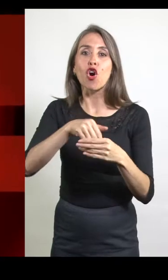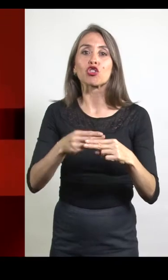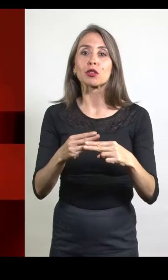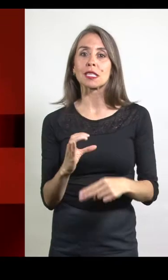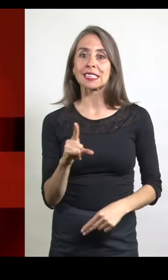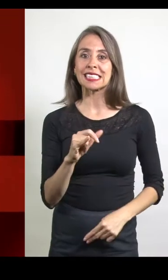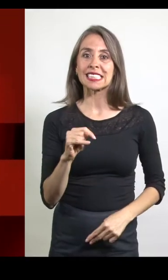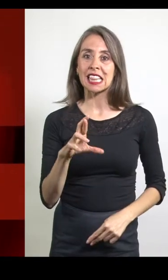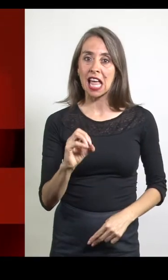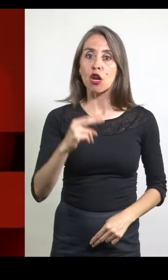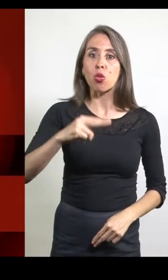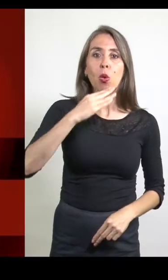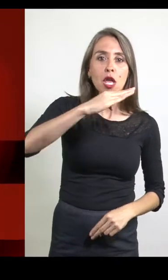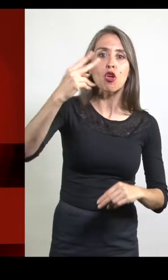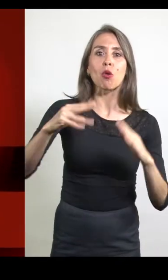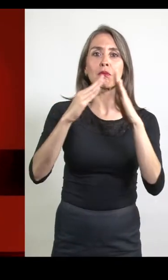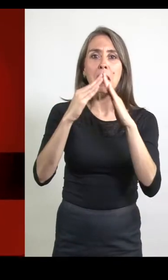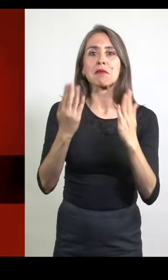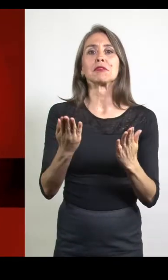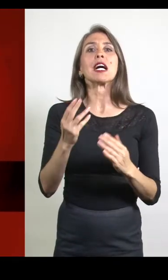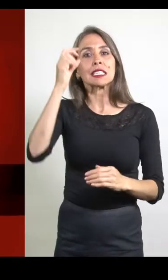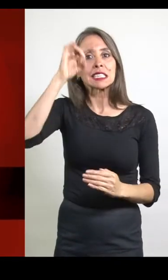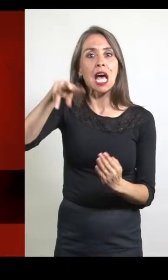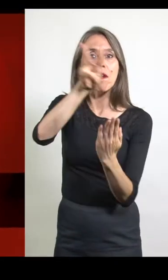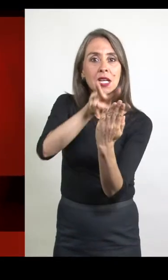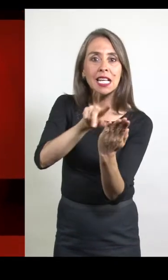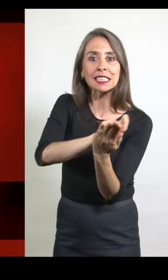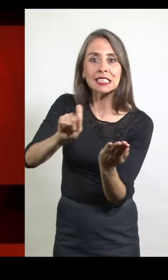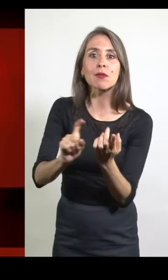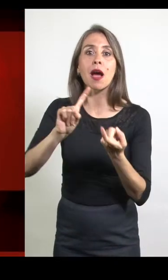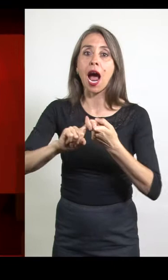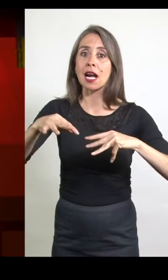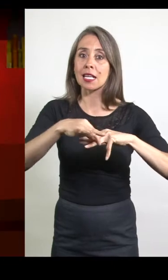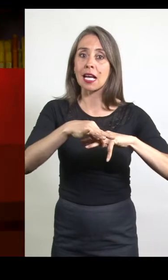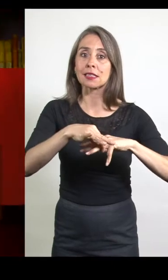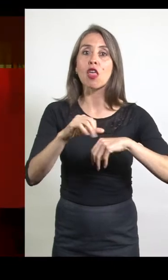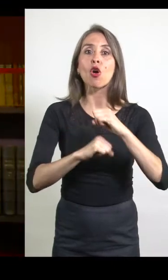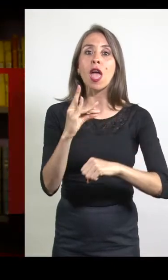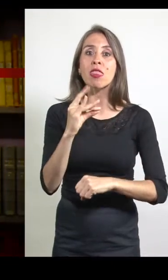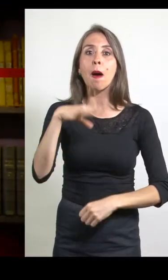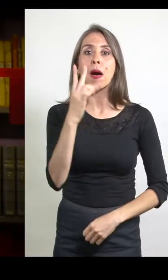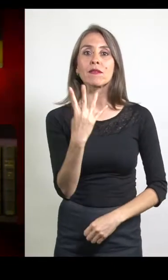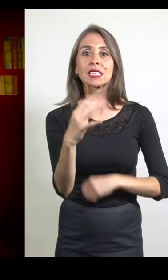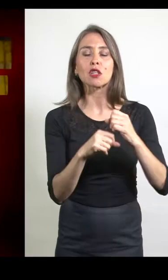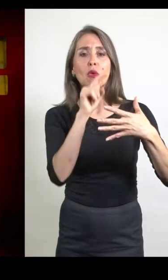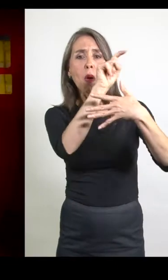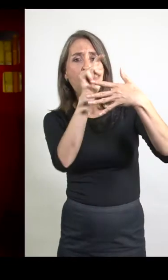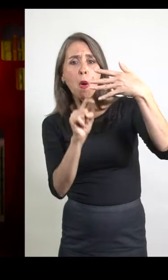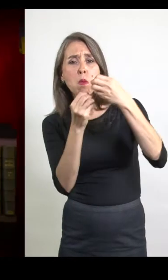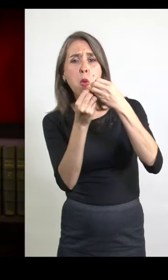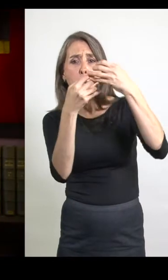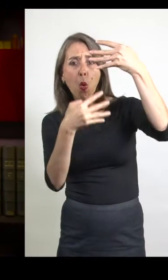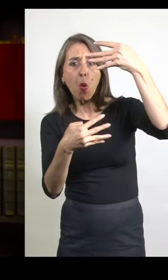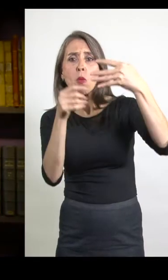ser propietario de un bien raíz, saber leer y escribir, estar casado, tener más de 25 años y otra serie de requisitos que hacía